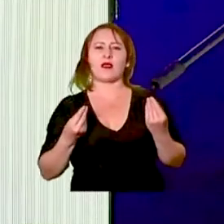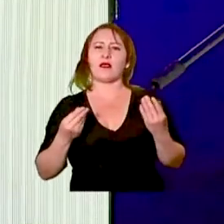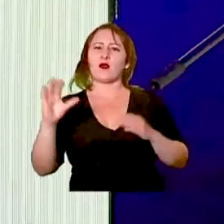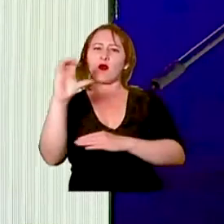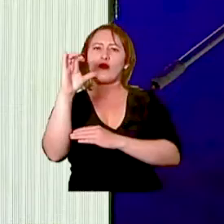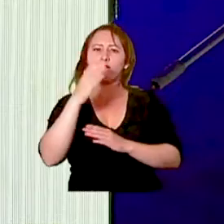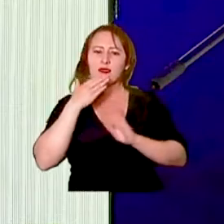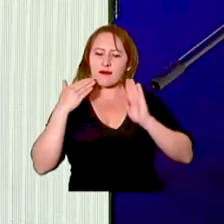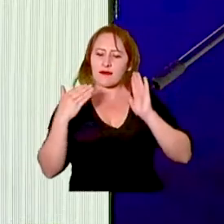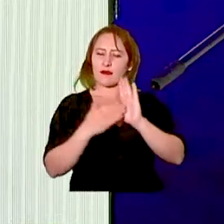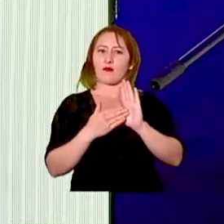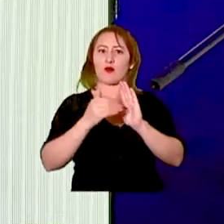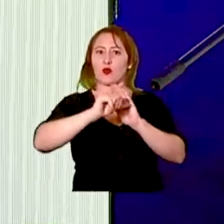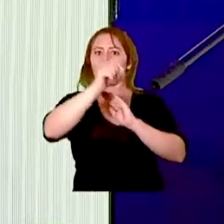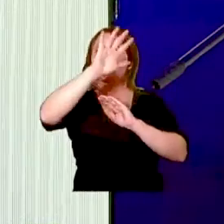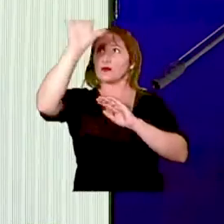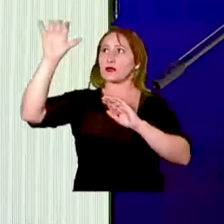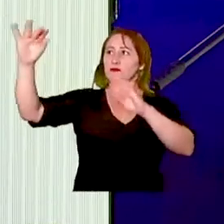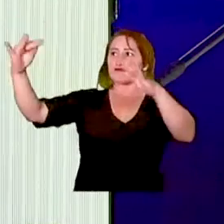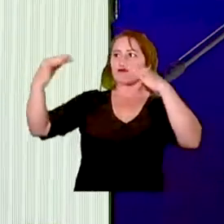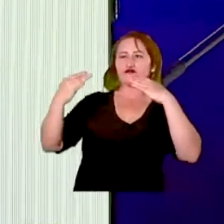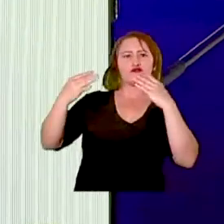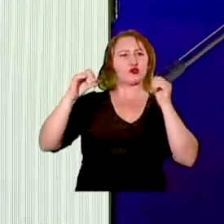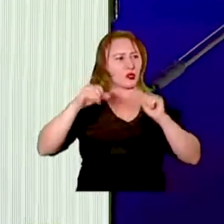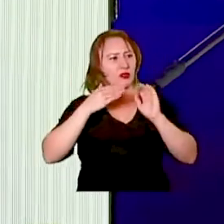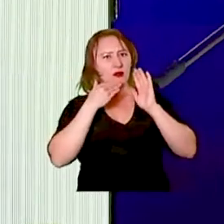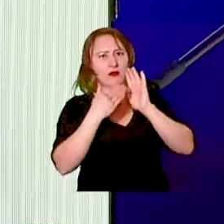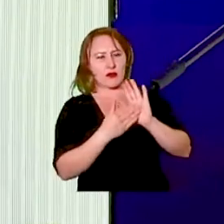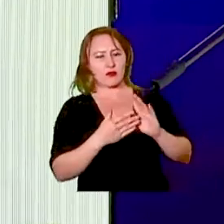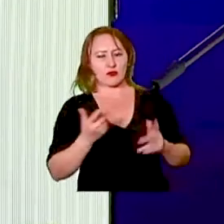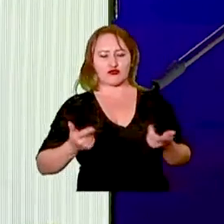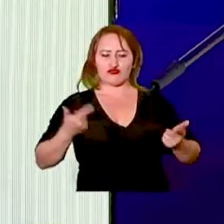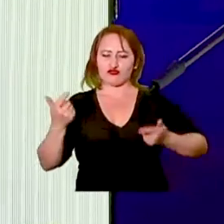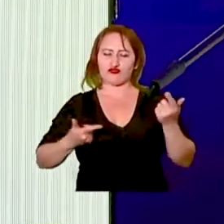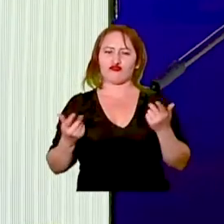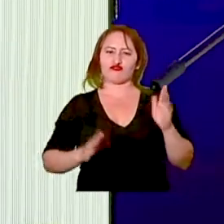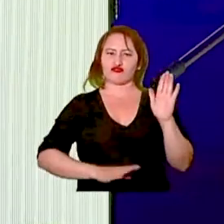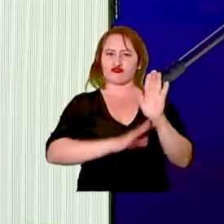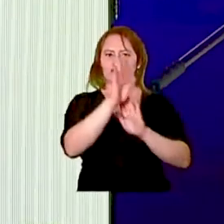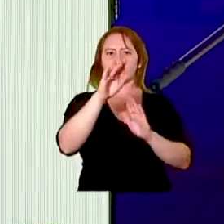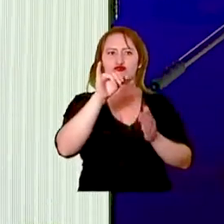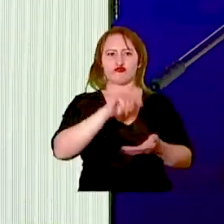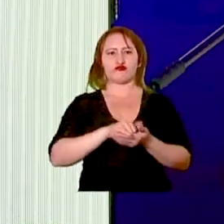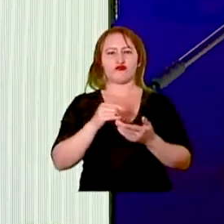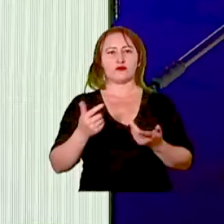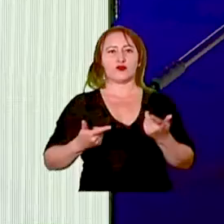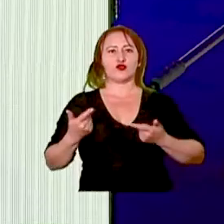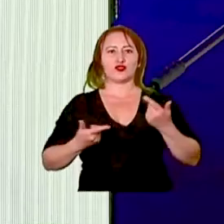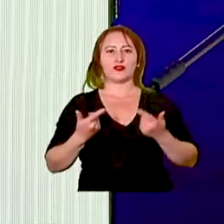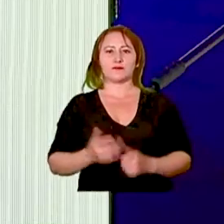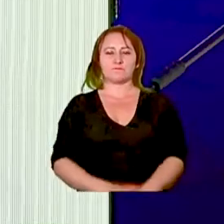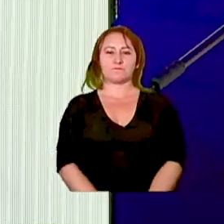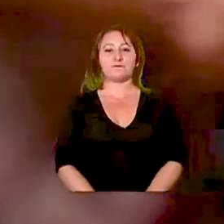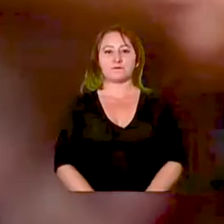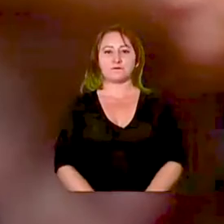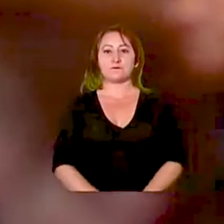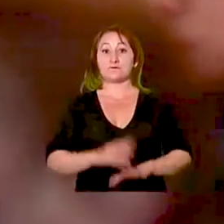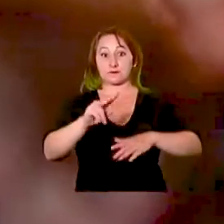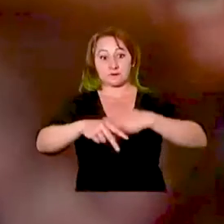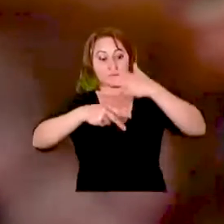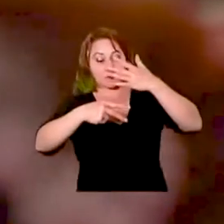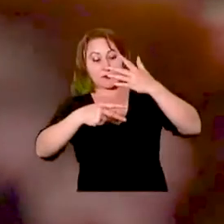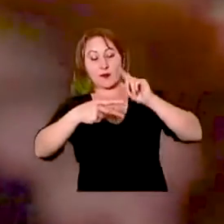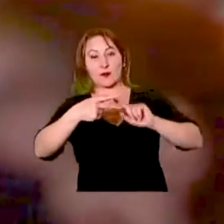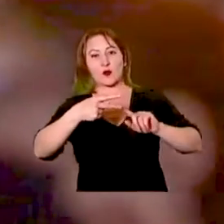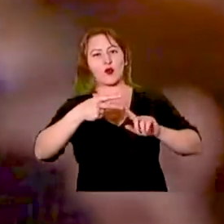ejemplo hacia otros países y hacia el mundo entero en esa lucha y en ese éxito frente a esa lucha. La séptima y última